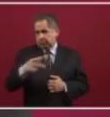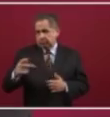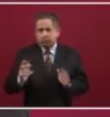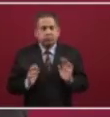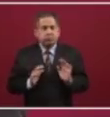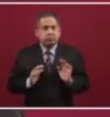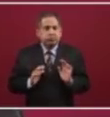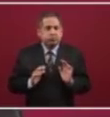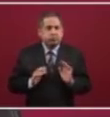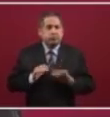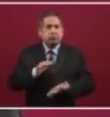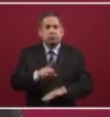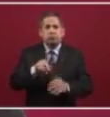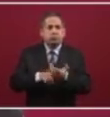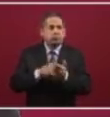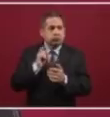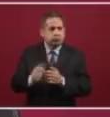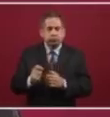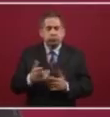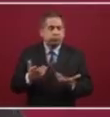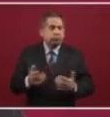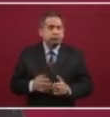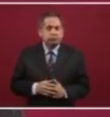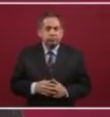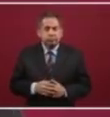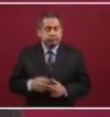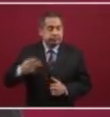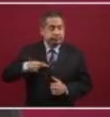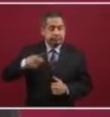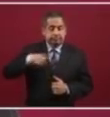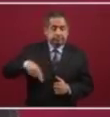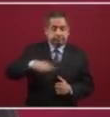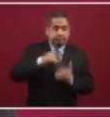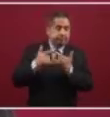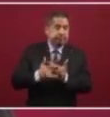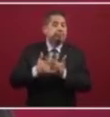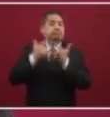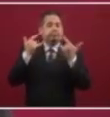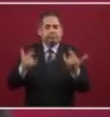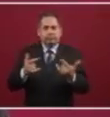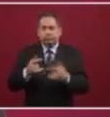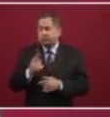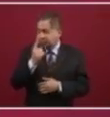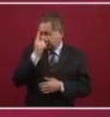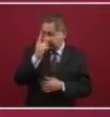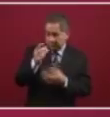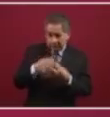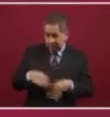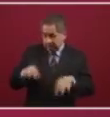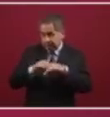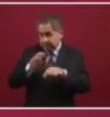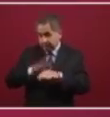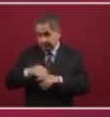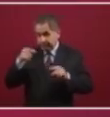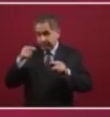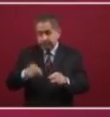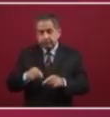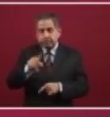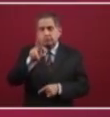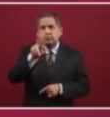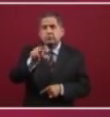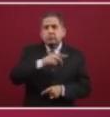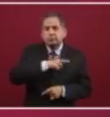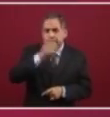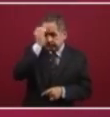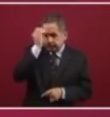sobre los personajes de nuestra historia. Lo más importante de todo es no olvidar,